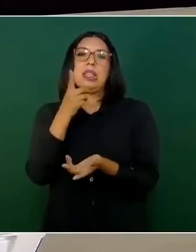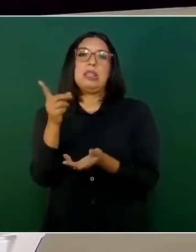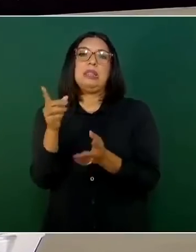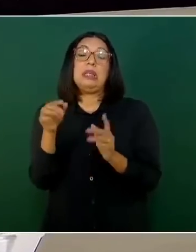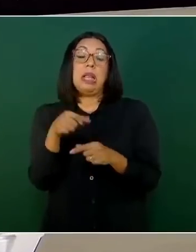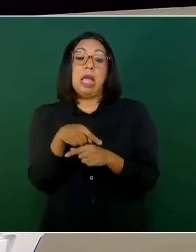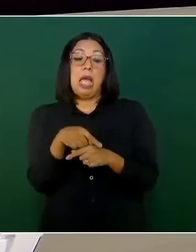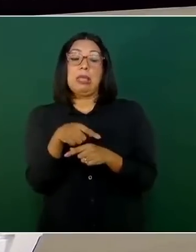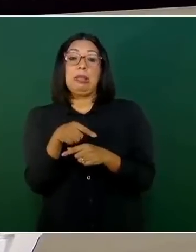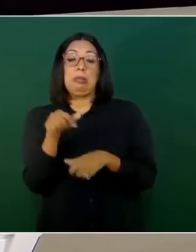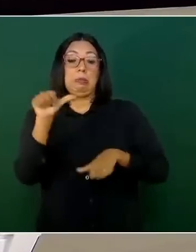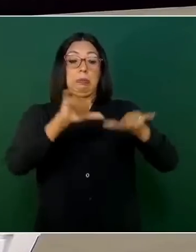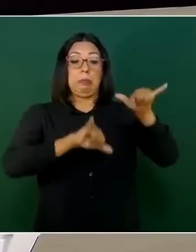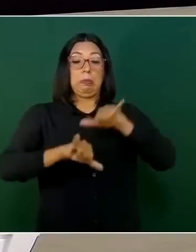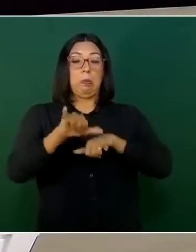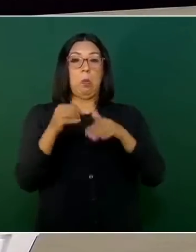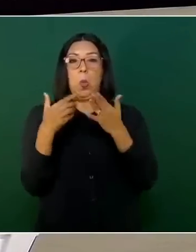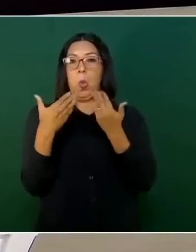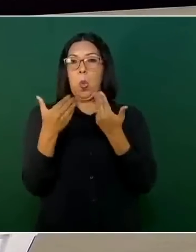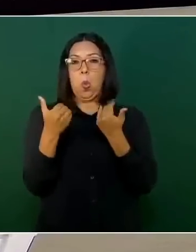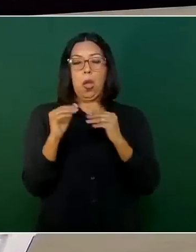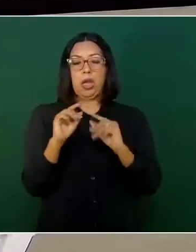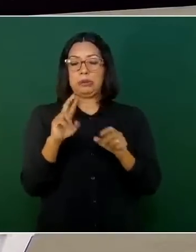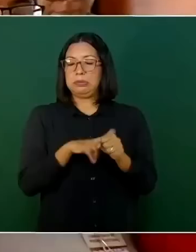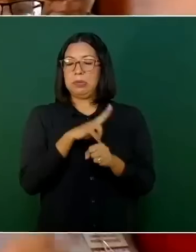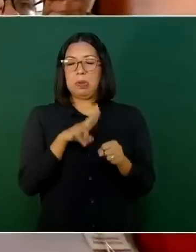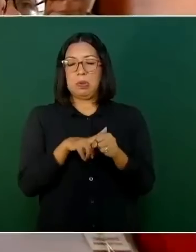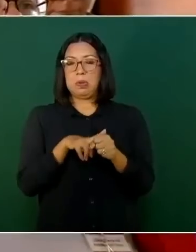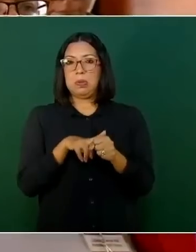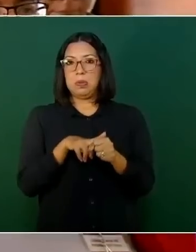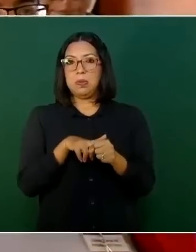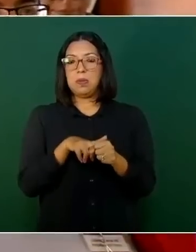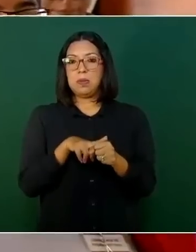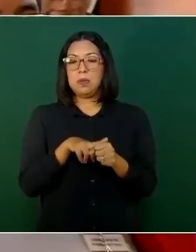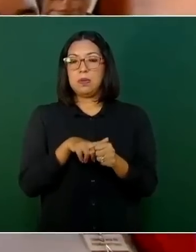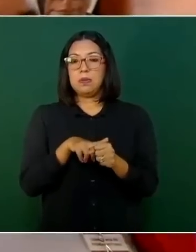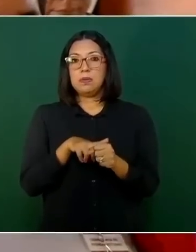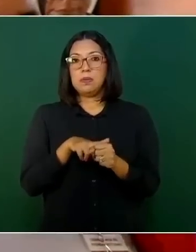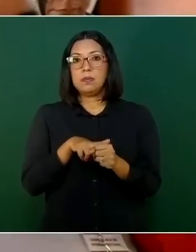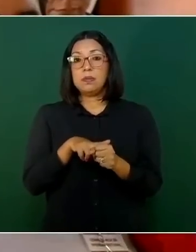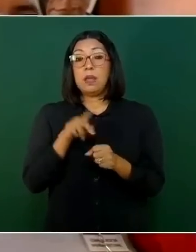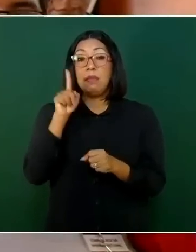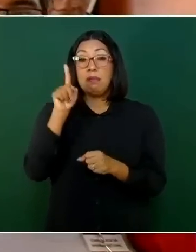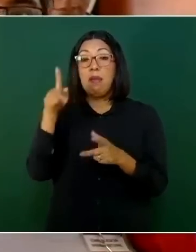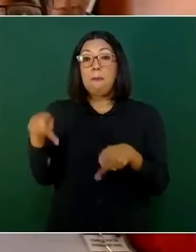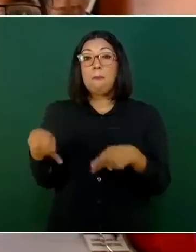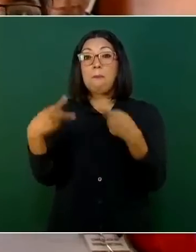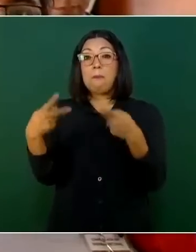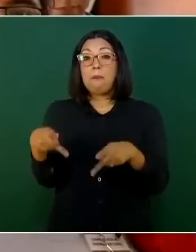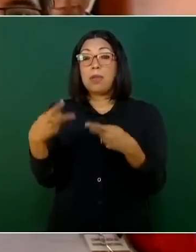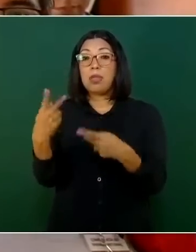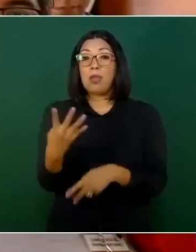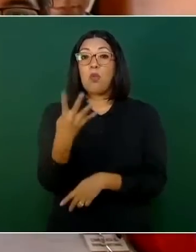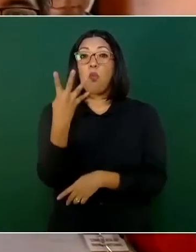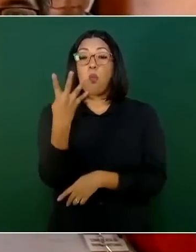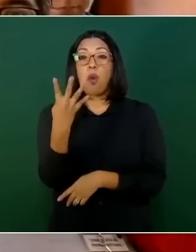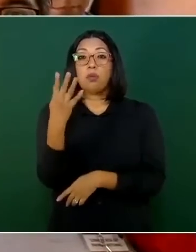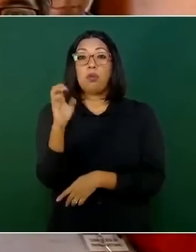una cuestión socialmente sustentable, lo venden en 4 euros.